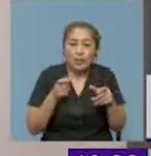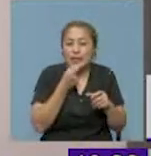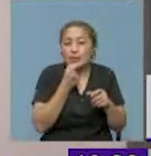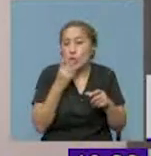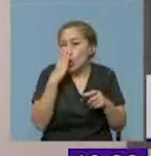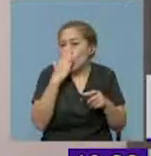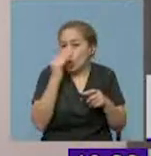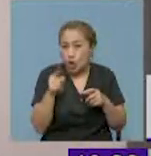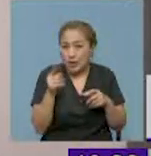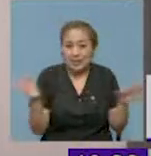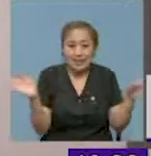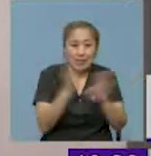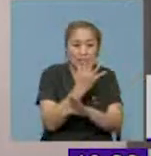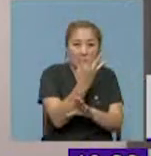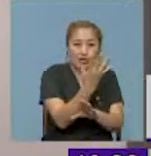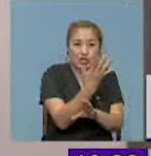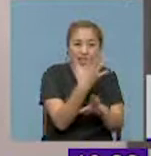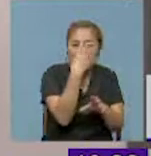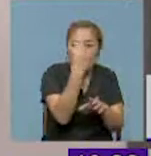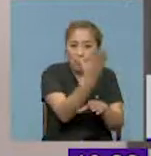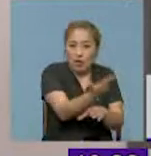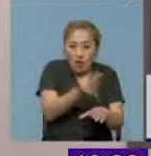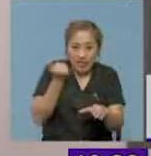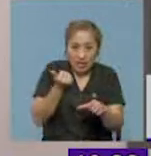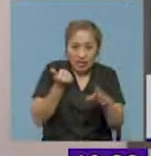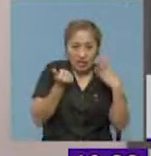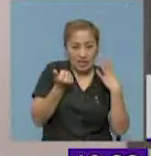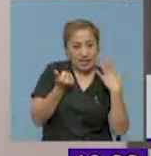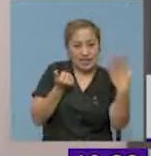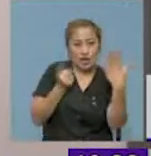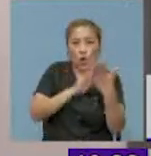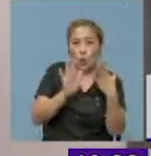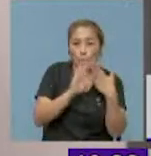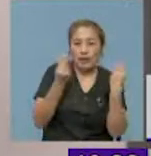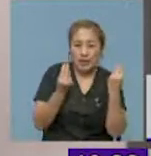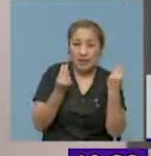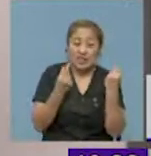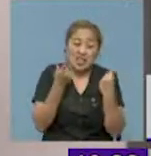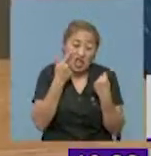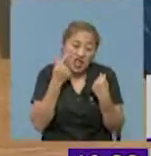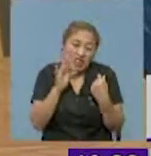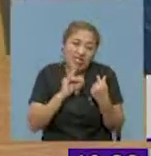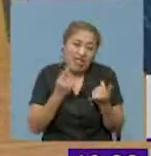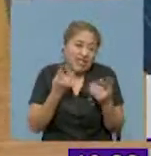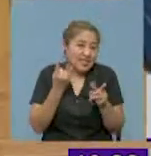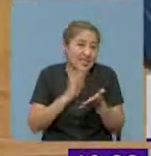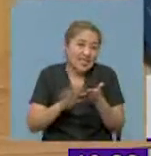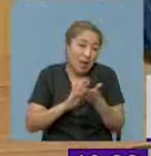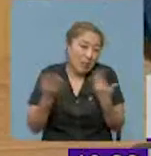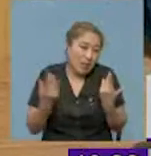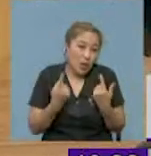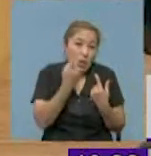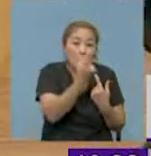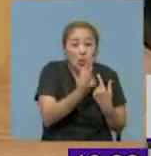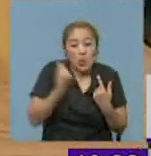cambiar cinco jugadores porque dentro de lo que uno viene conociendo qué hacen los técnicos que ingresan si cambian uno o